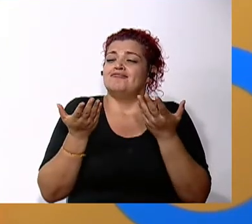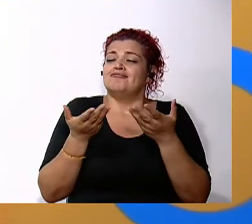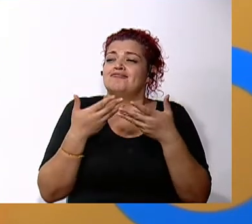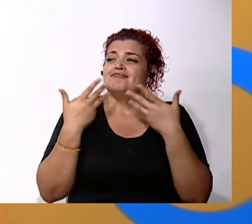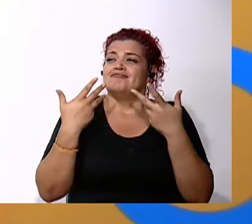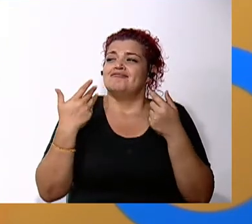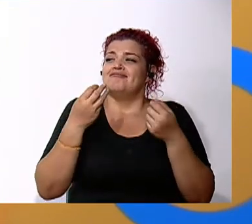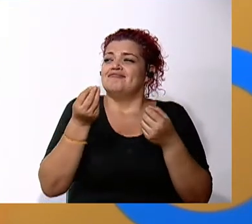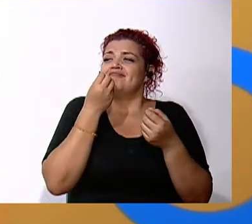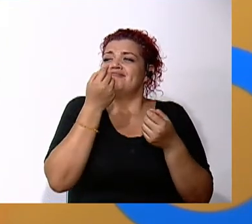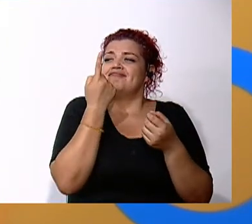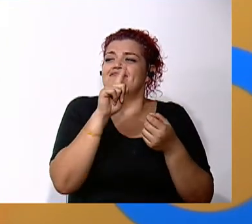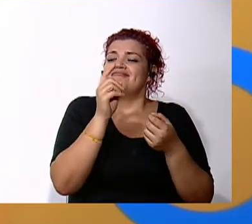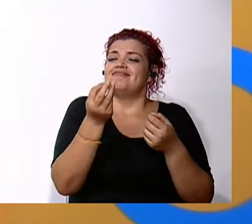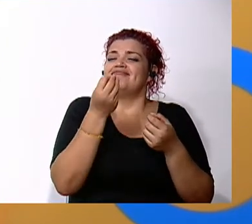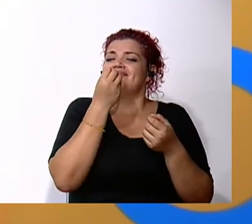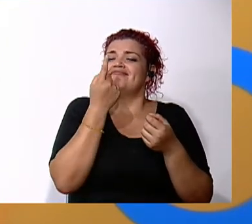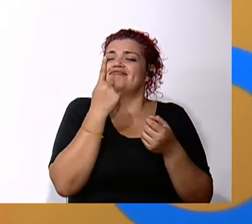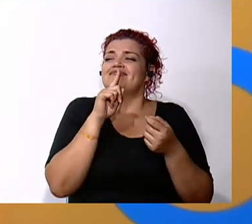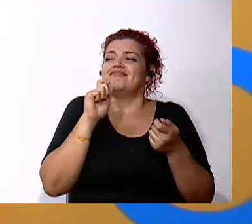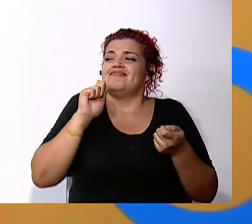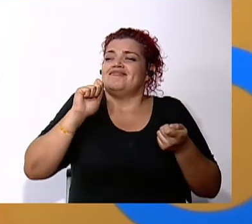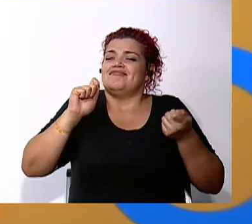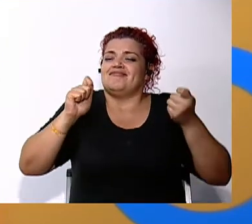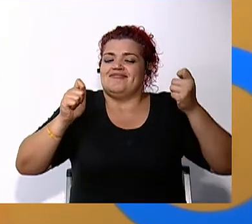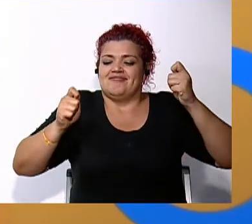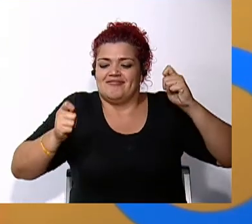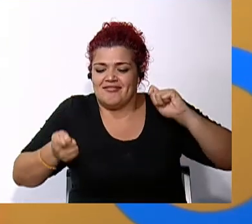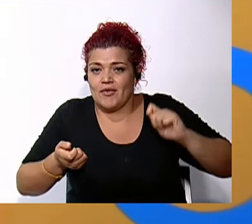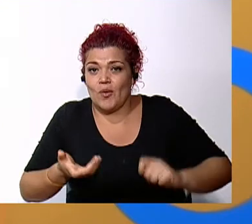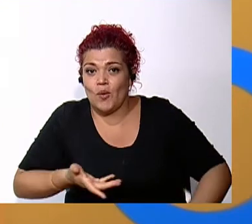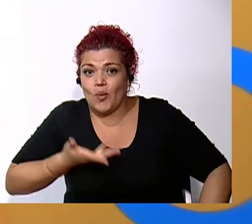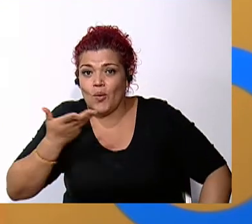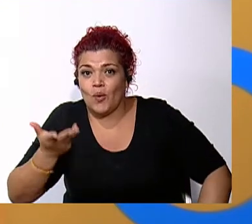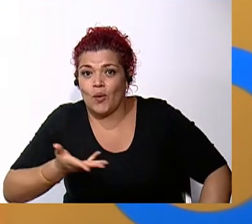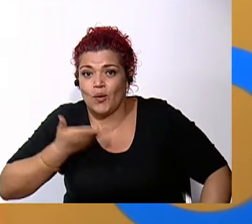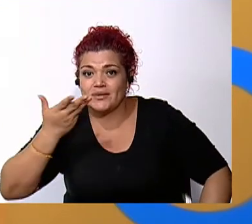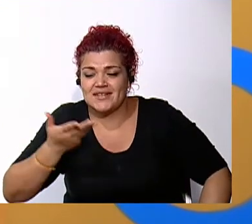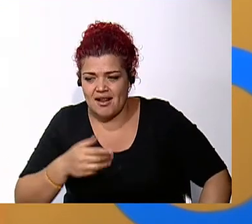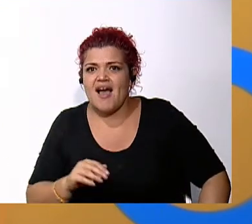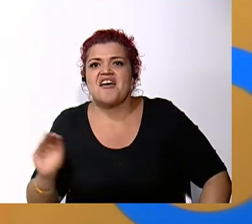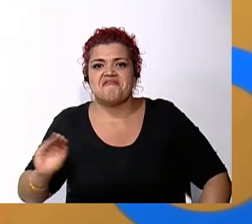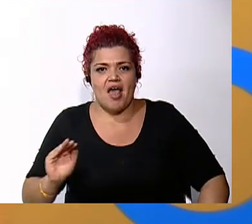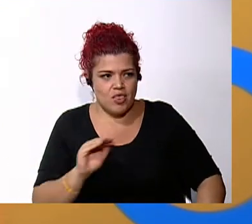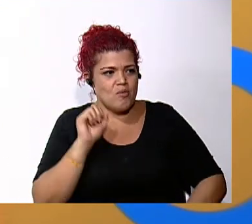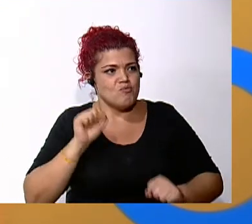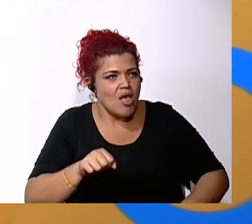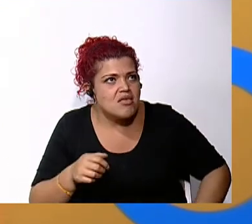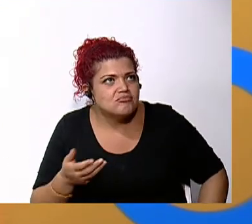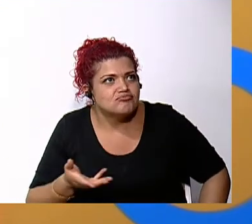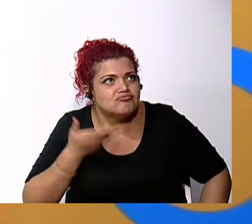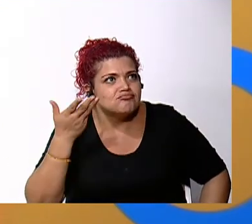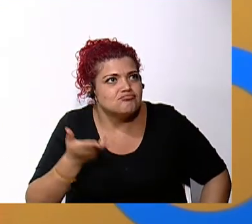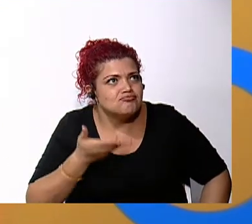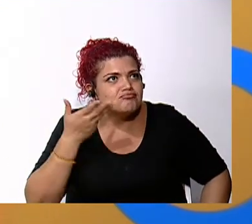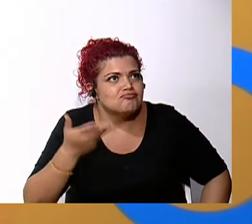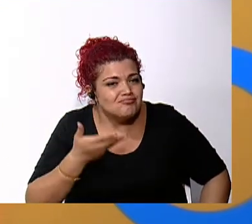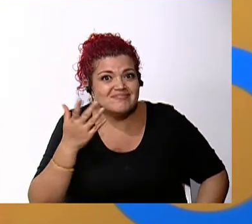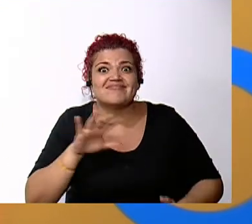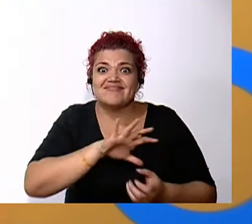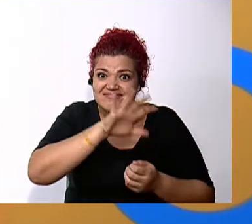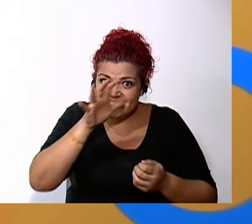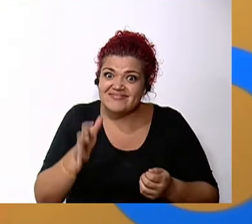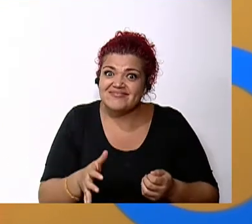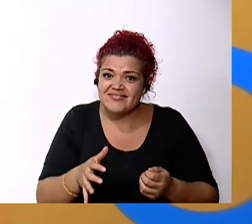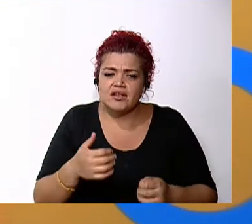además lo convertía en oxígeno y el ratoncito podía vivir en ese recipiente. No sé a